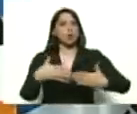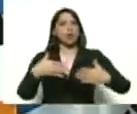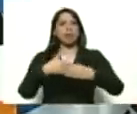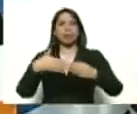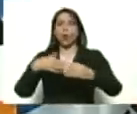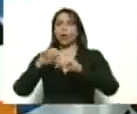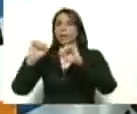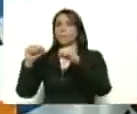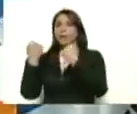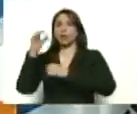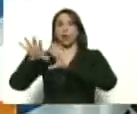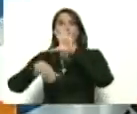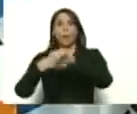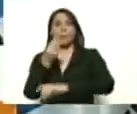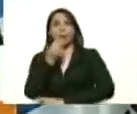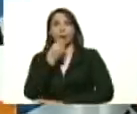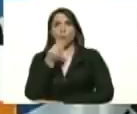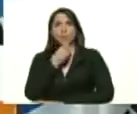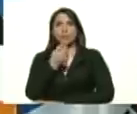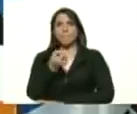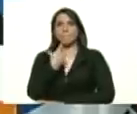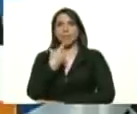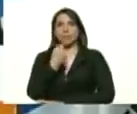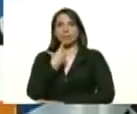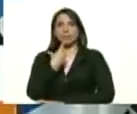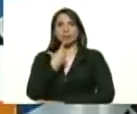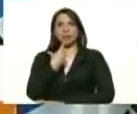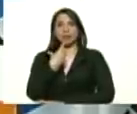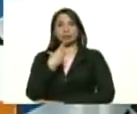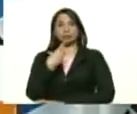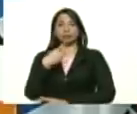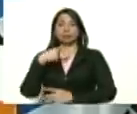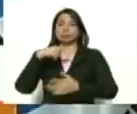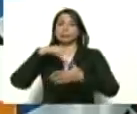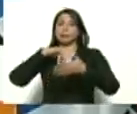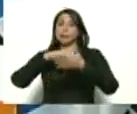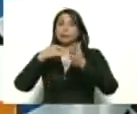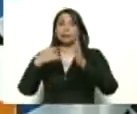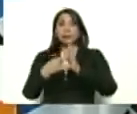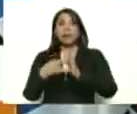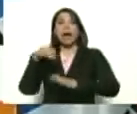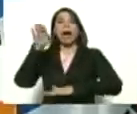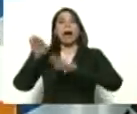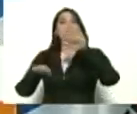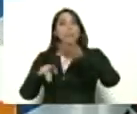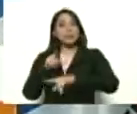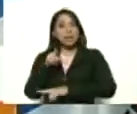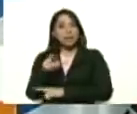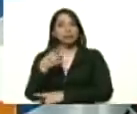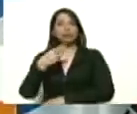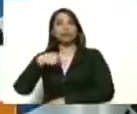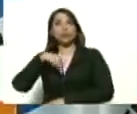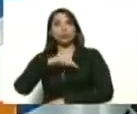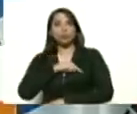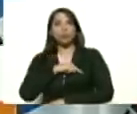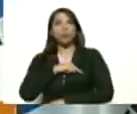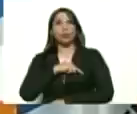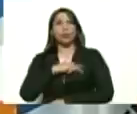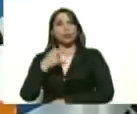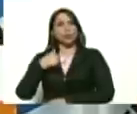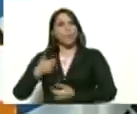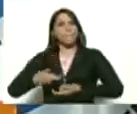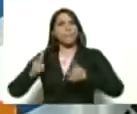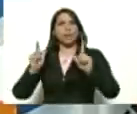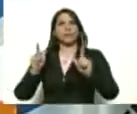la compra de alimentos, de medicinas. Y sin embargo, a pesar de ello, si hacemos, y me voy a permitir hacer